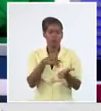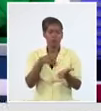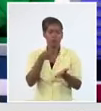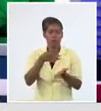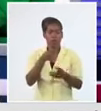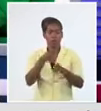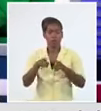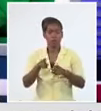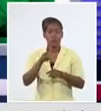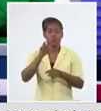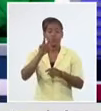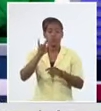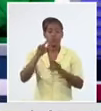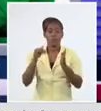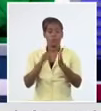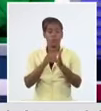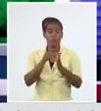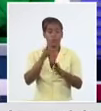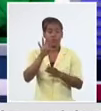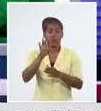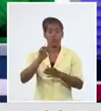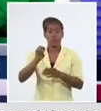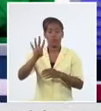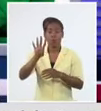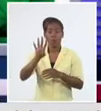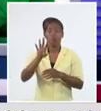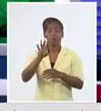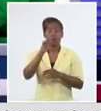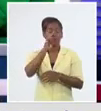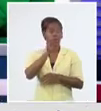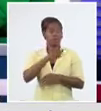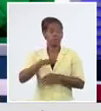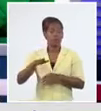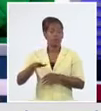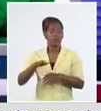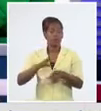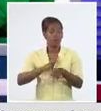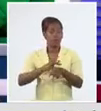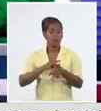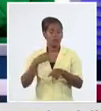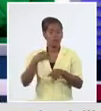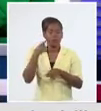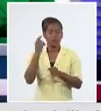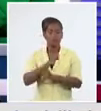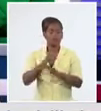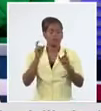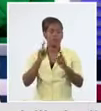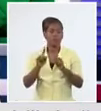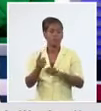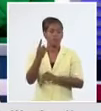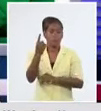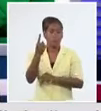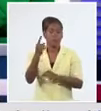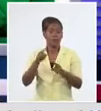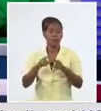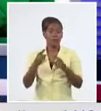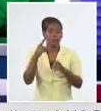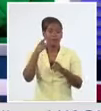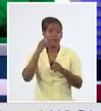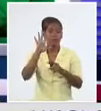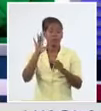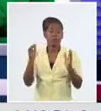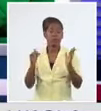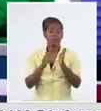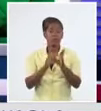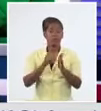92.404 pacientes pediátricos, una cifra realmente impensable. Y sobrepasamos los 5.700 menores